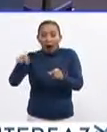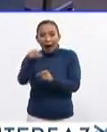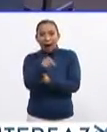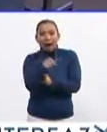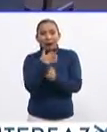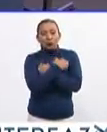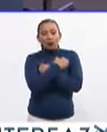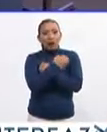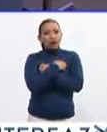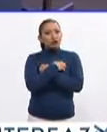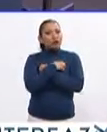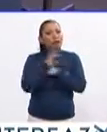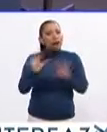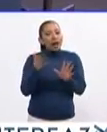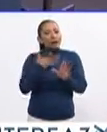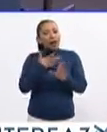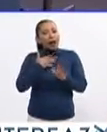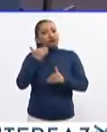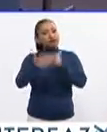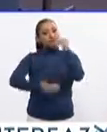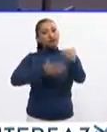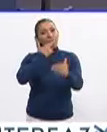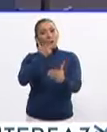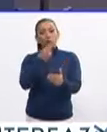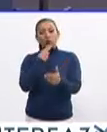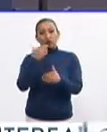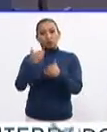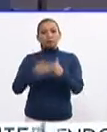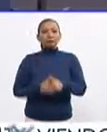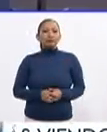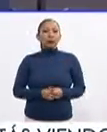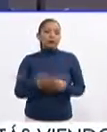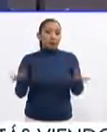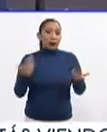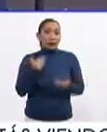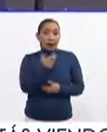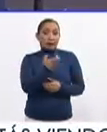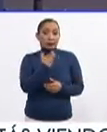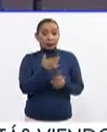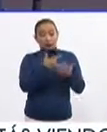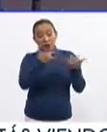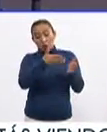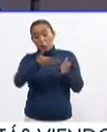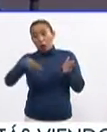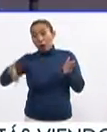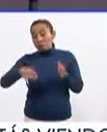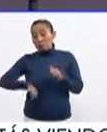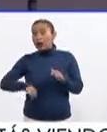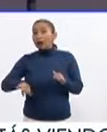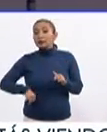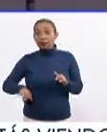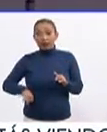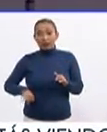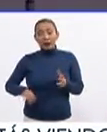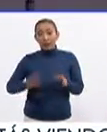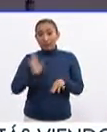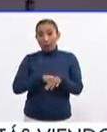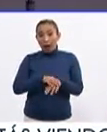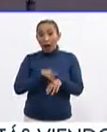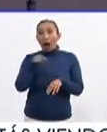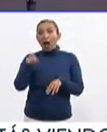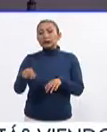que la educación cobre vida, ¿no?, en la aplicación posterior. Entonces, bueno, este recorrido es muy interesante y sobre